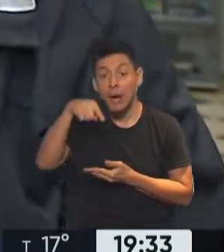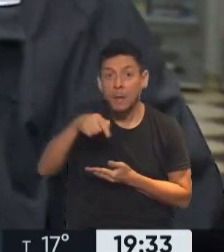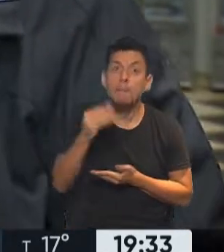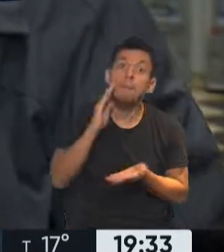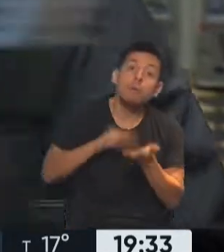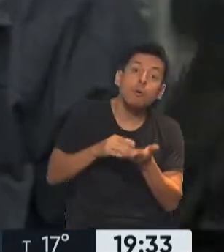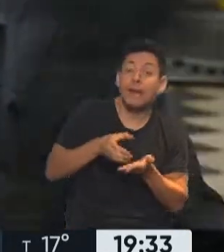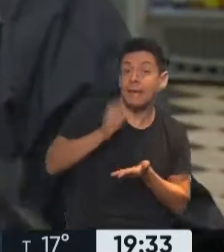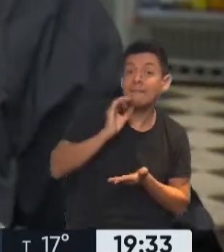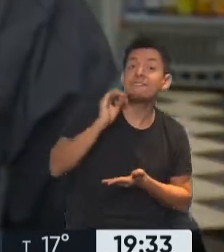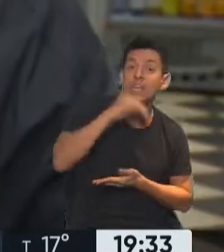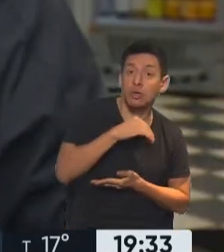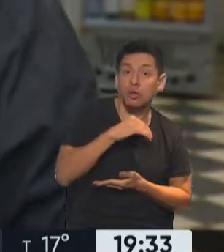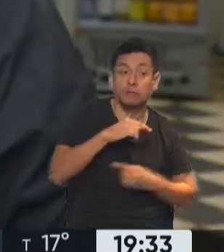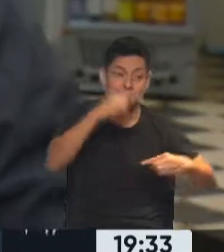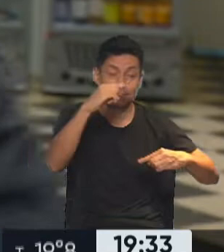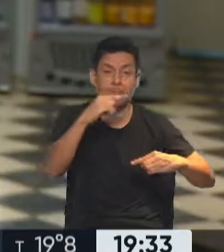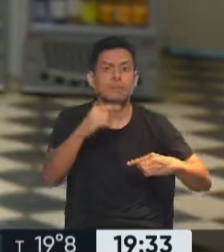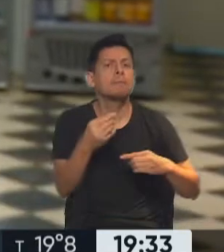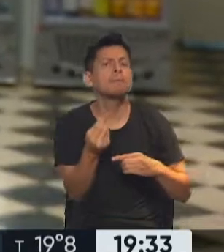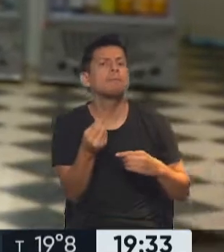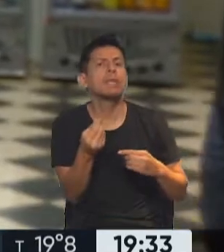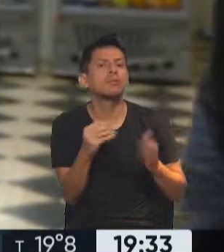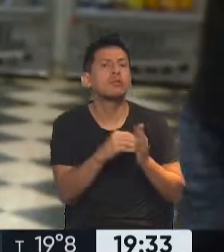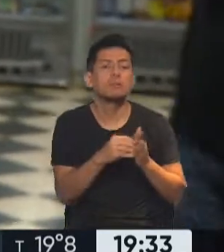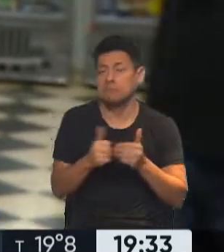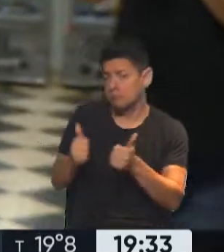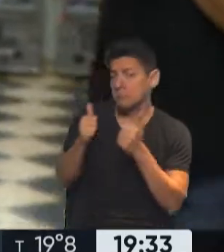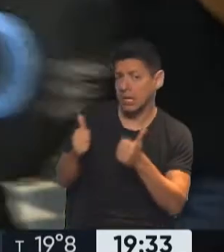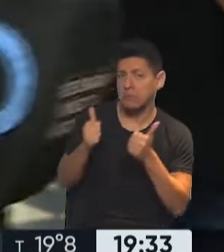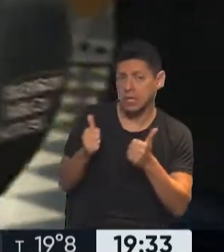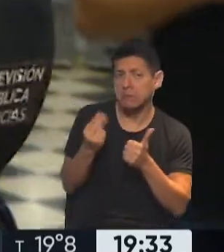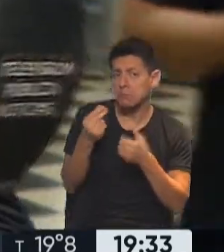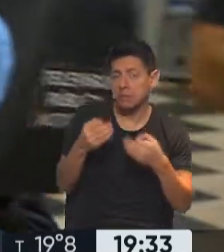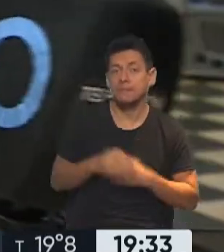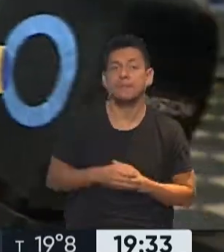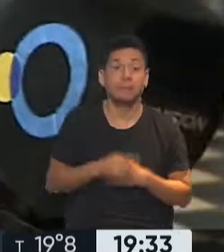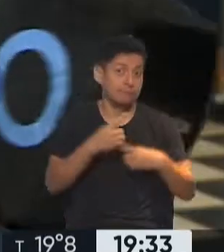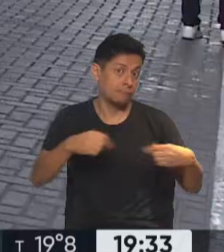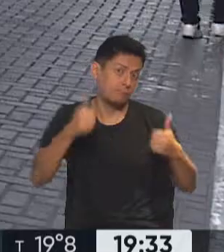también. ¿El precio? No, el precio está bien, sí. ¿El producto